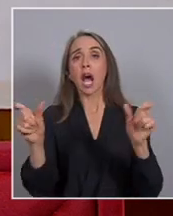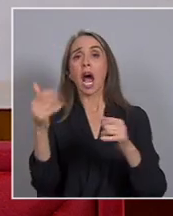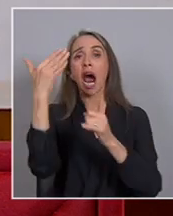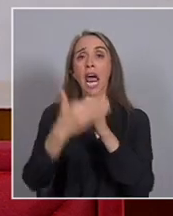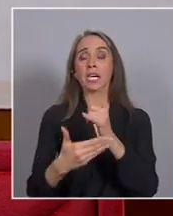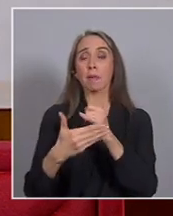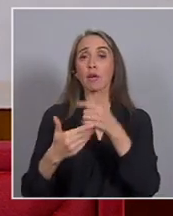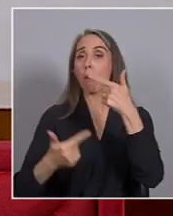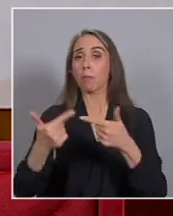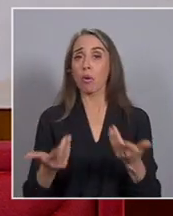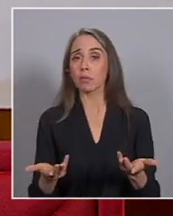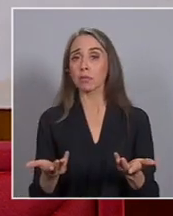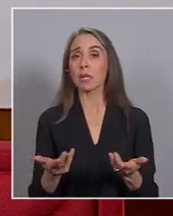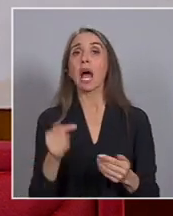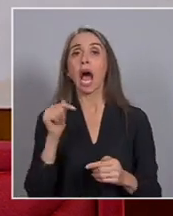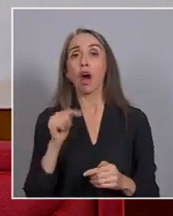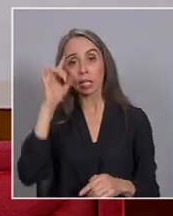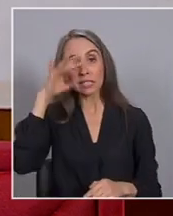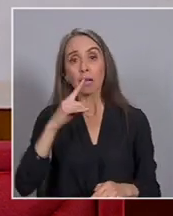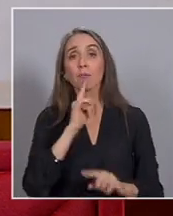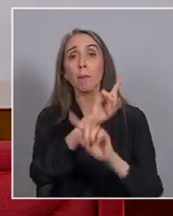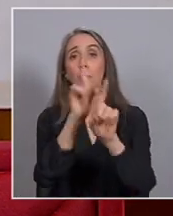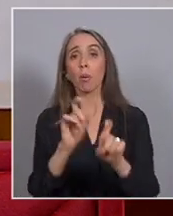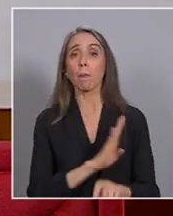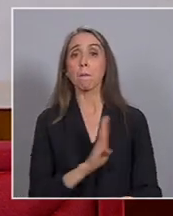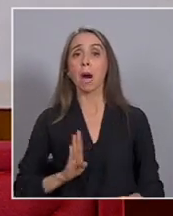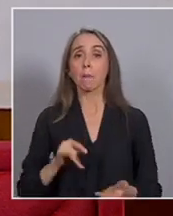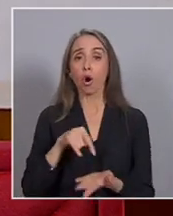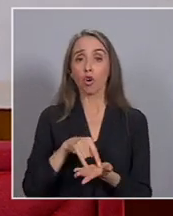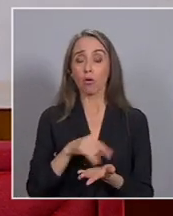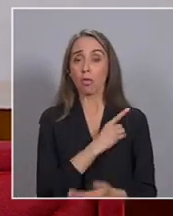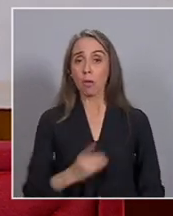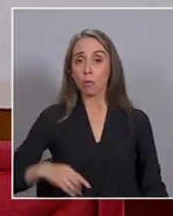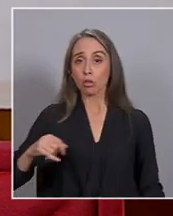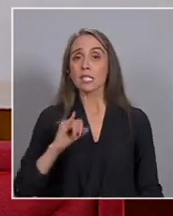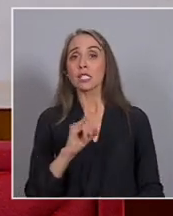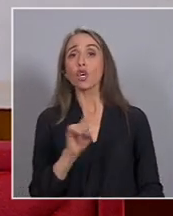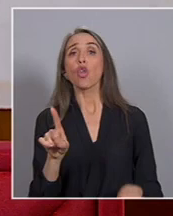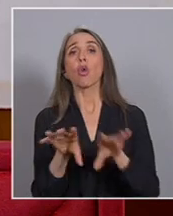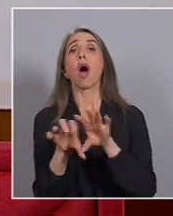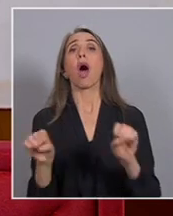Lo que ahora corresponde es saber si este Congreso comparte o no